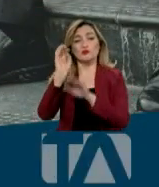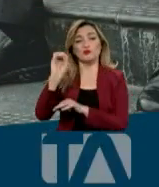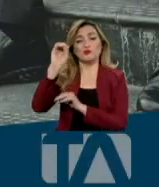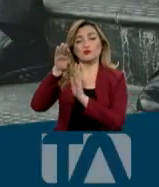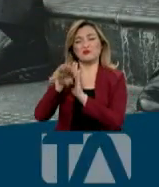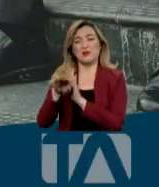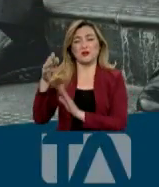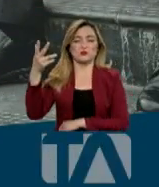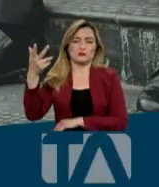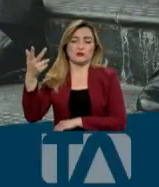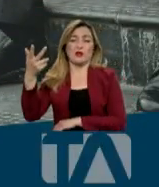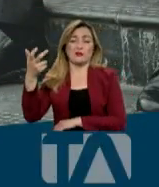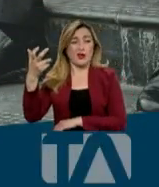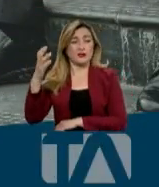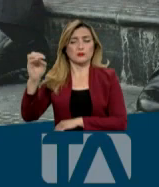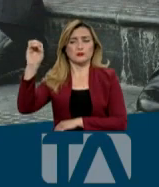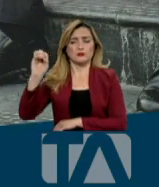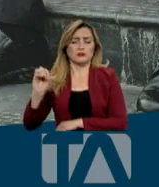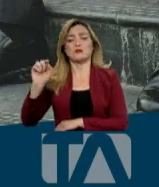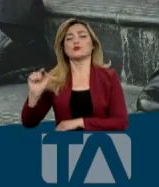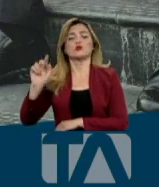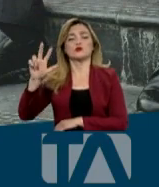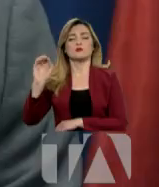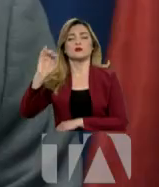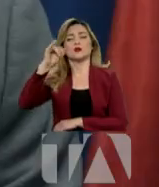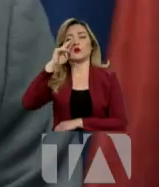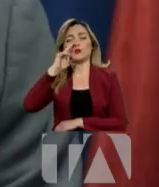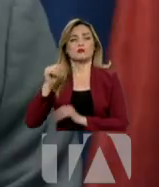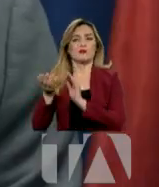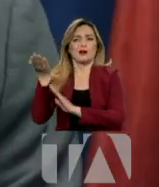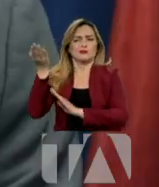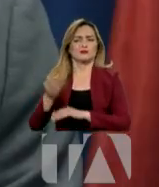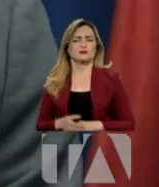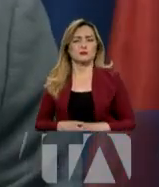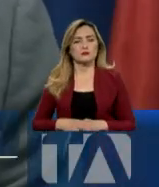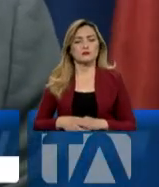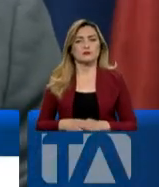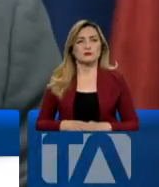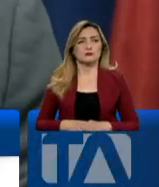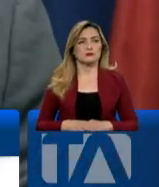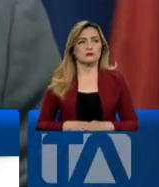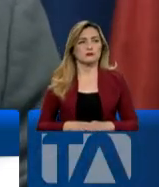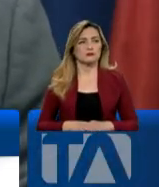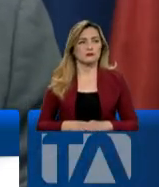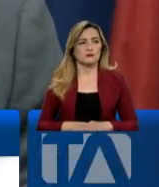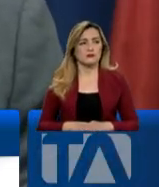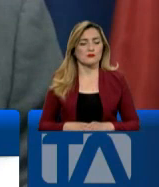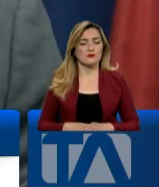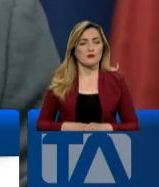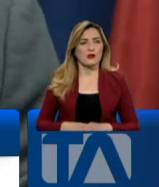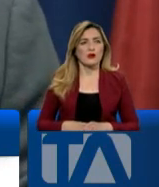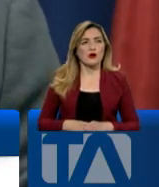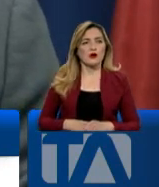al 13,3% que se registró durante junio de este año. Vemos que los indicadores de mercado laboral están transitando hacia